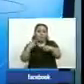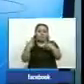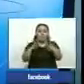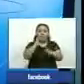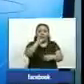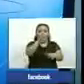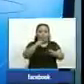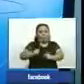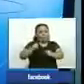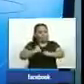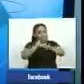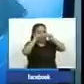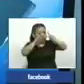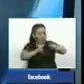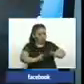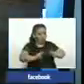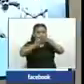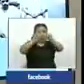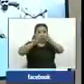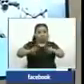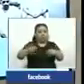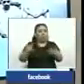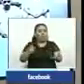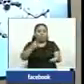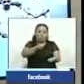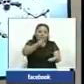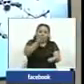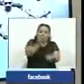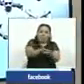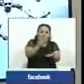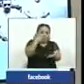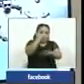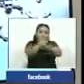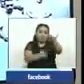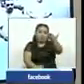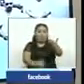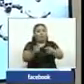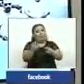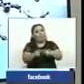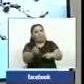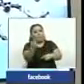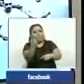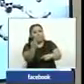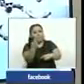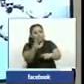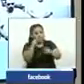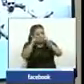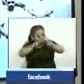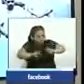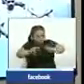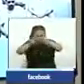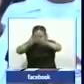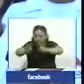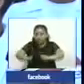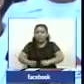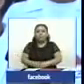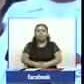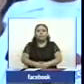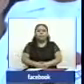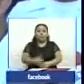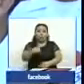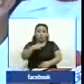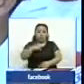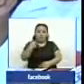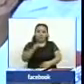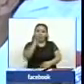Mayor una investigación en la cual ya se tiene un informe preliminar pero que aún continúan las investigaciones. Dí la orden